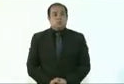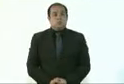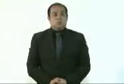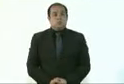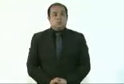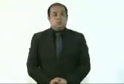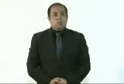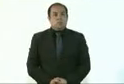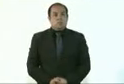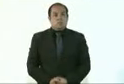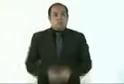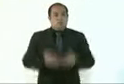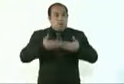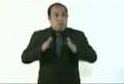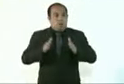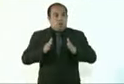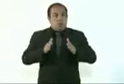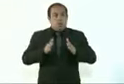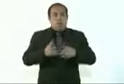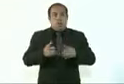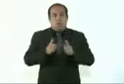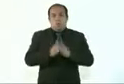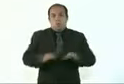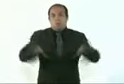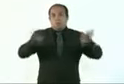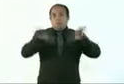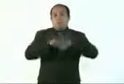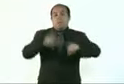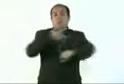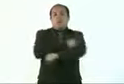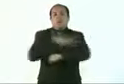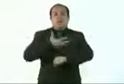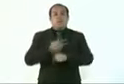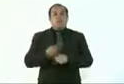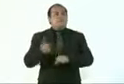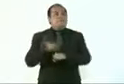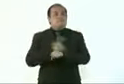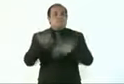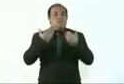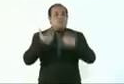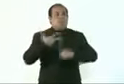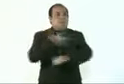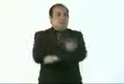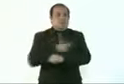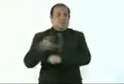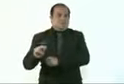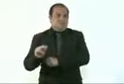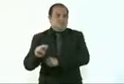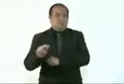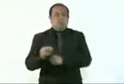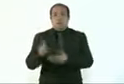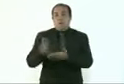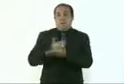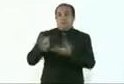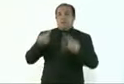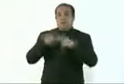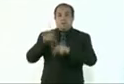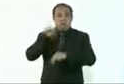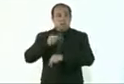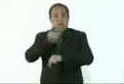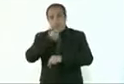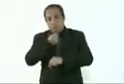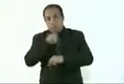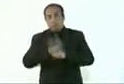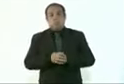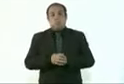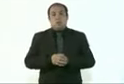grande para estar vacunados. No hay pretexto para no vacunarnos. Por el otro lado, los maestras y maestros, en el caso